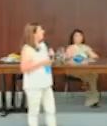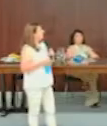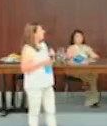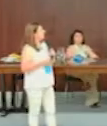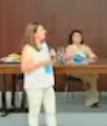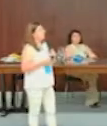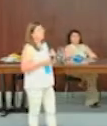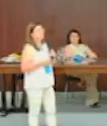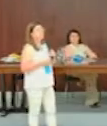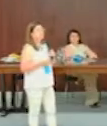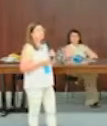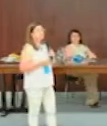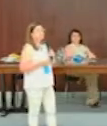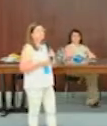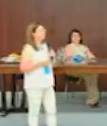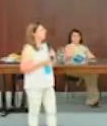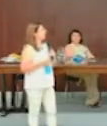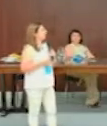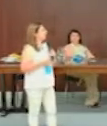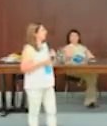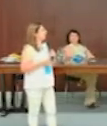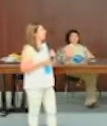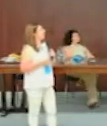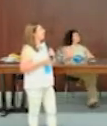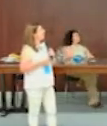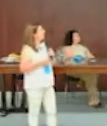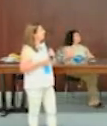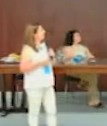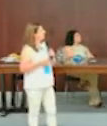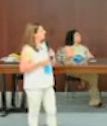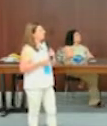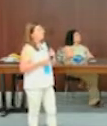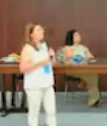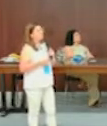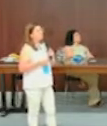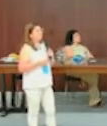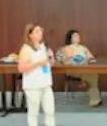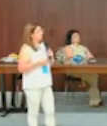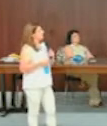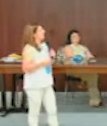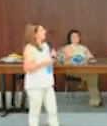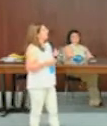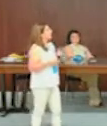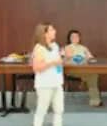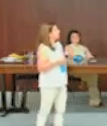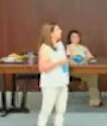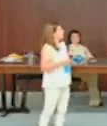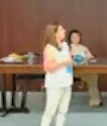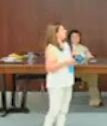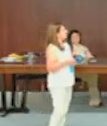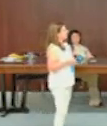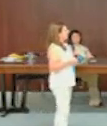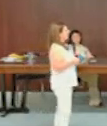las personas de ser empáticas, solidarias, afectivas, comunicativas,